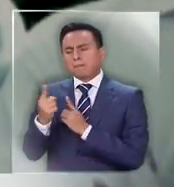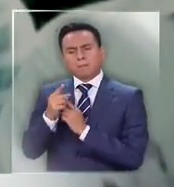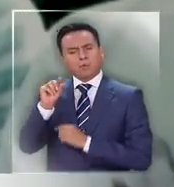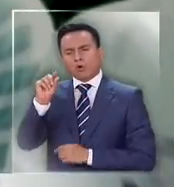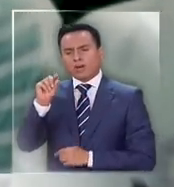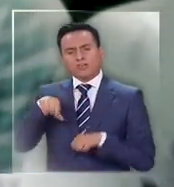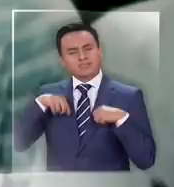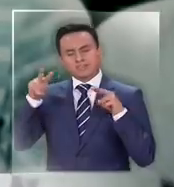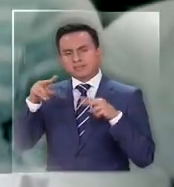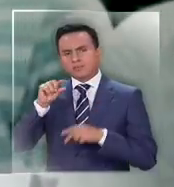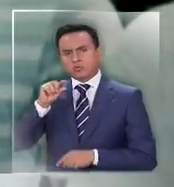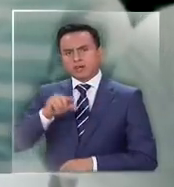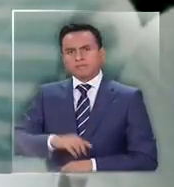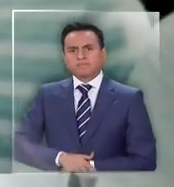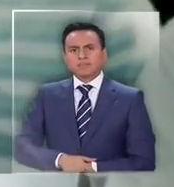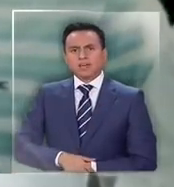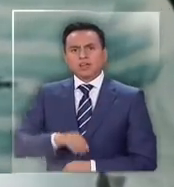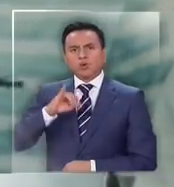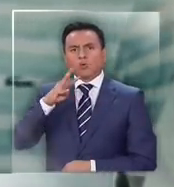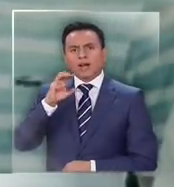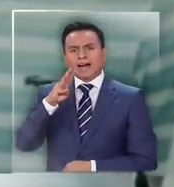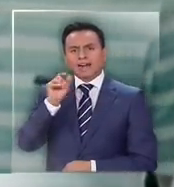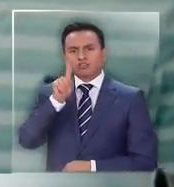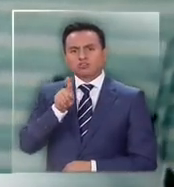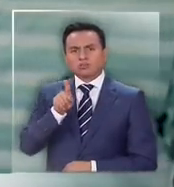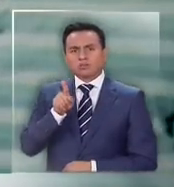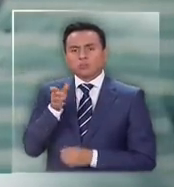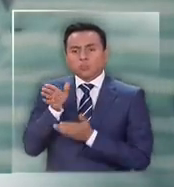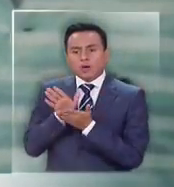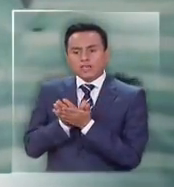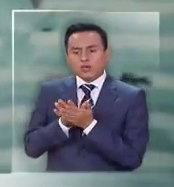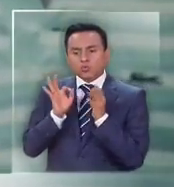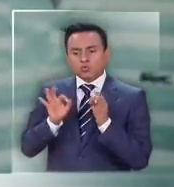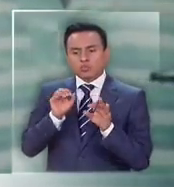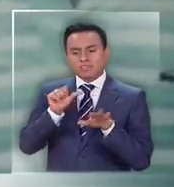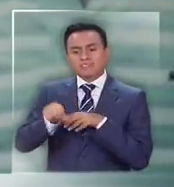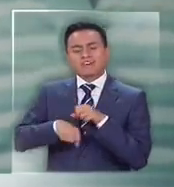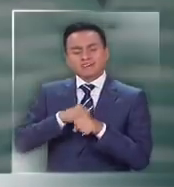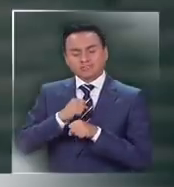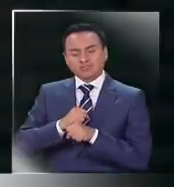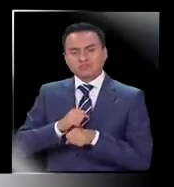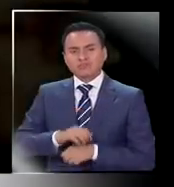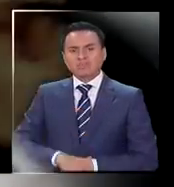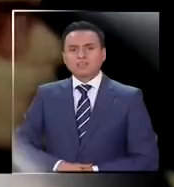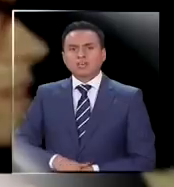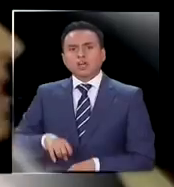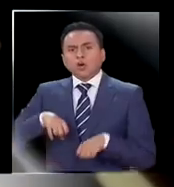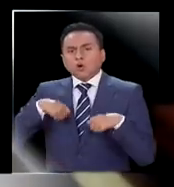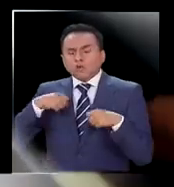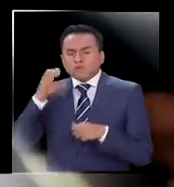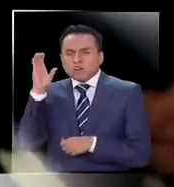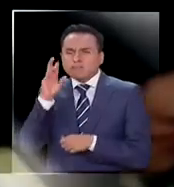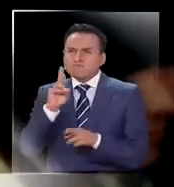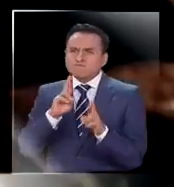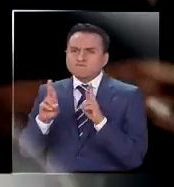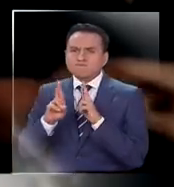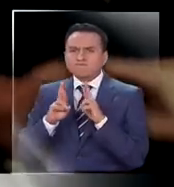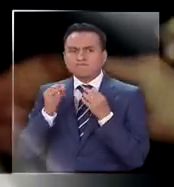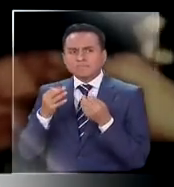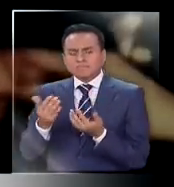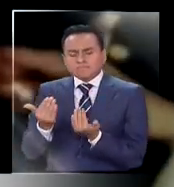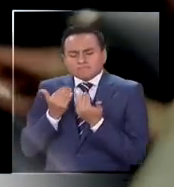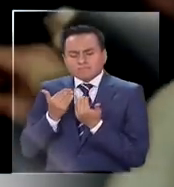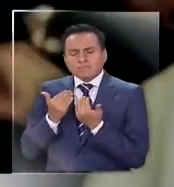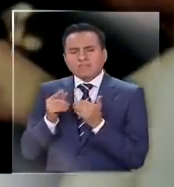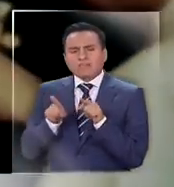durante la adolescencia. El de Juan Carlos muere cuando él cumple los 16 años. El joven busca respuestas y contención